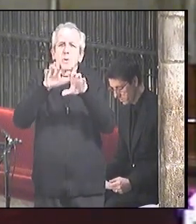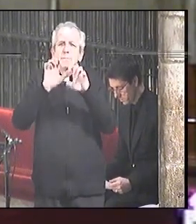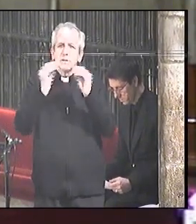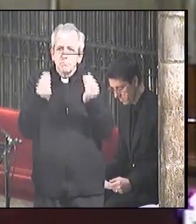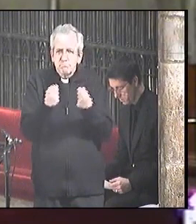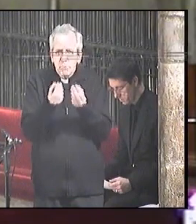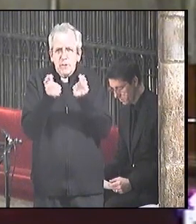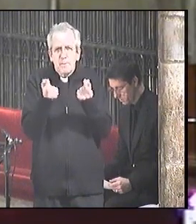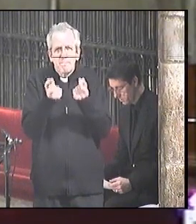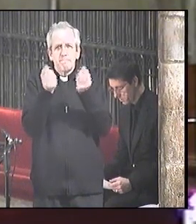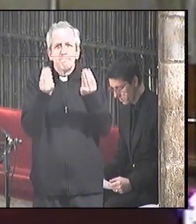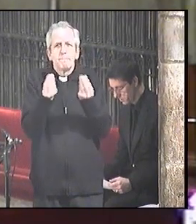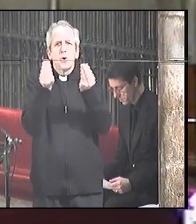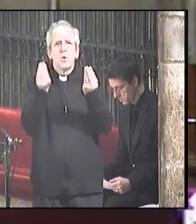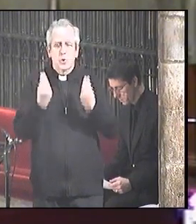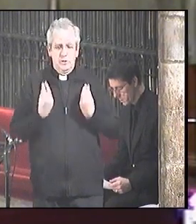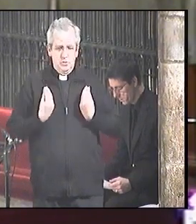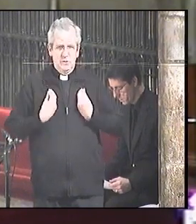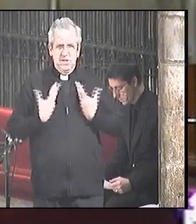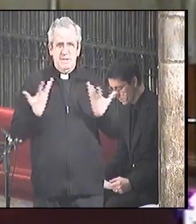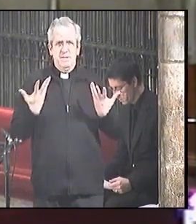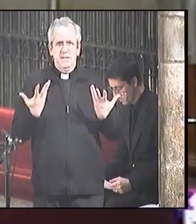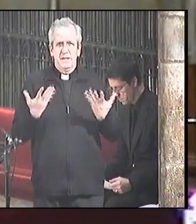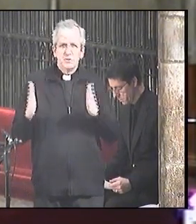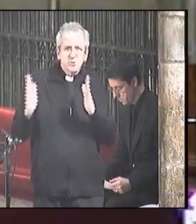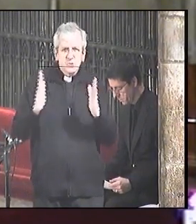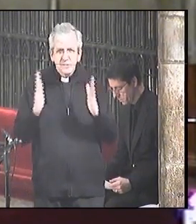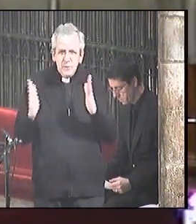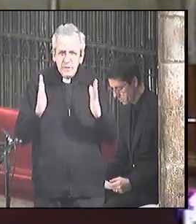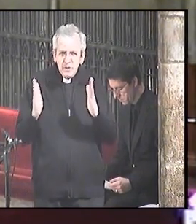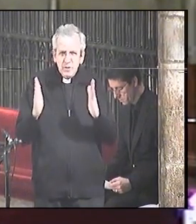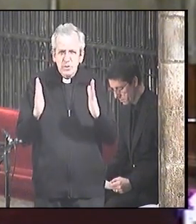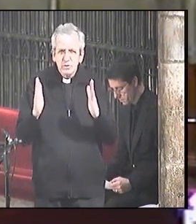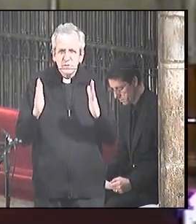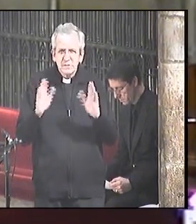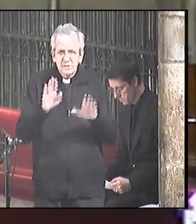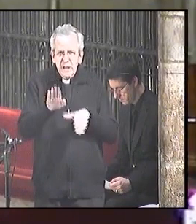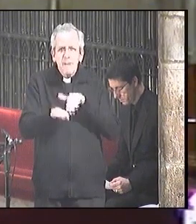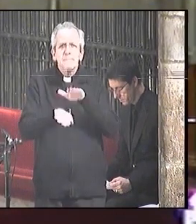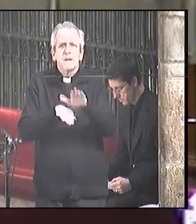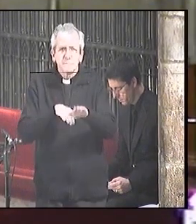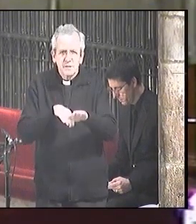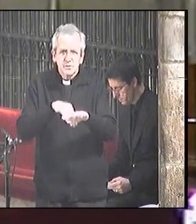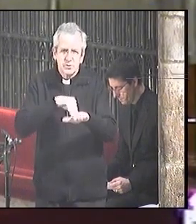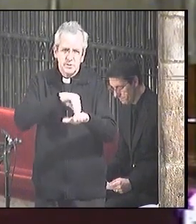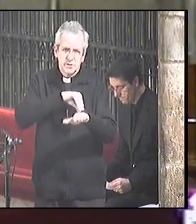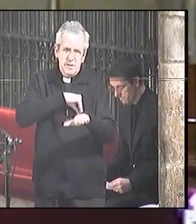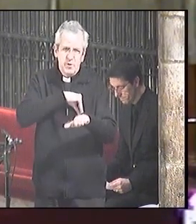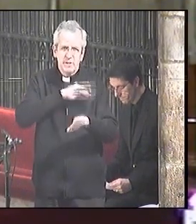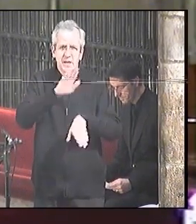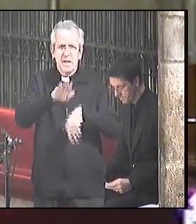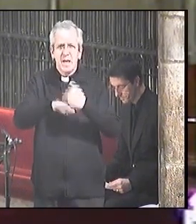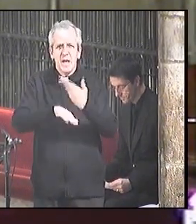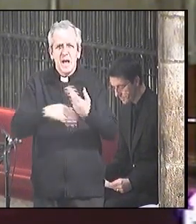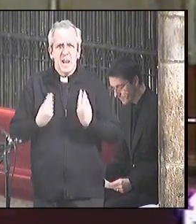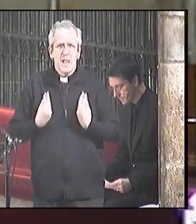mica més el que és la nostra vida i sobretot aquest moment del traspàs, de la mort dels éssers